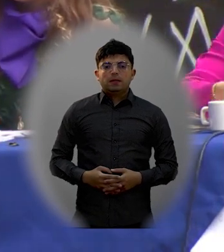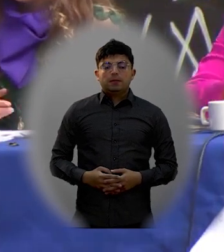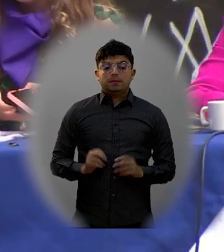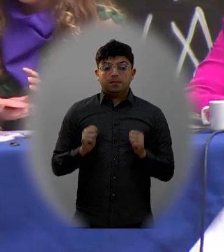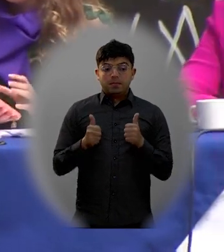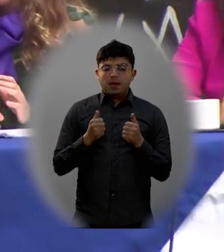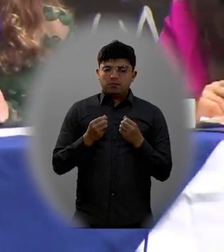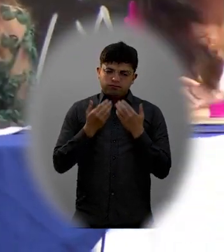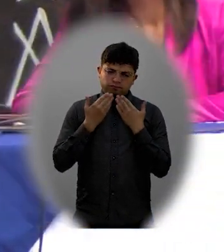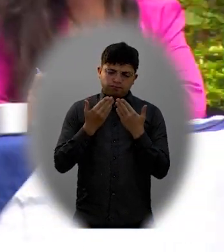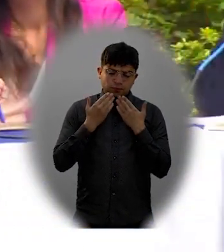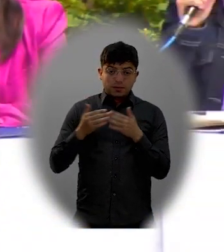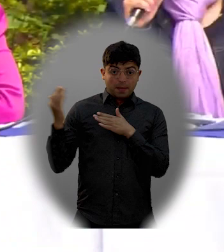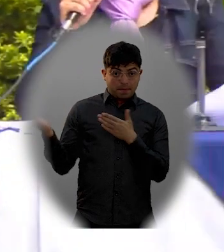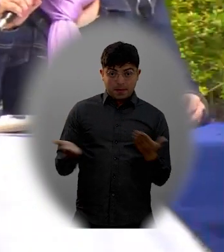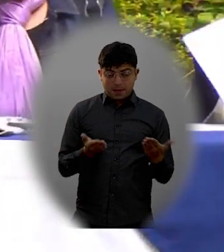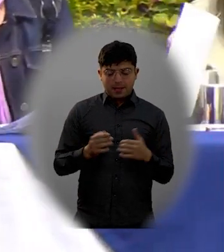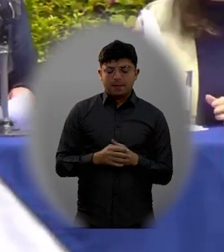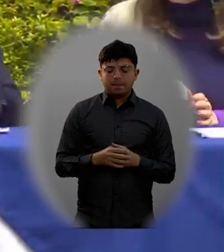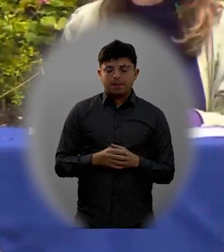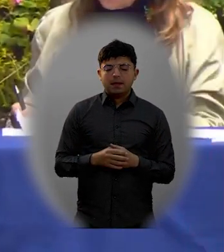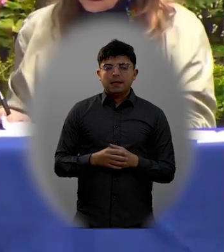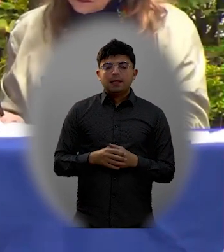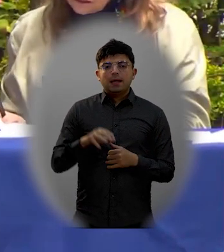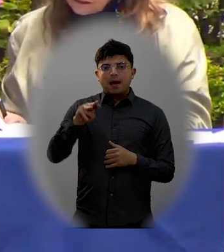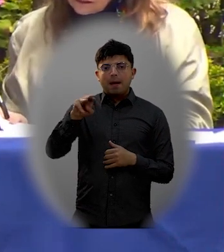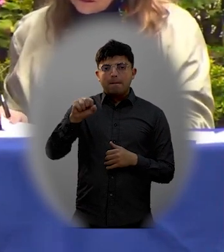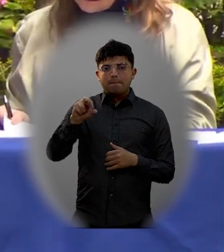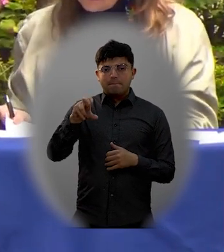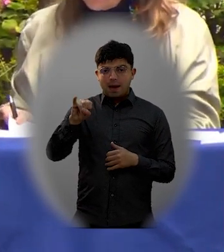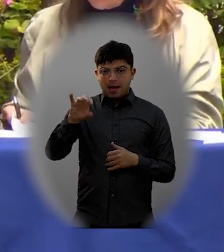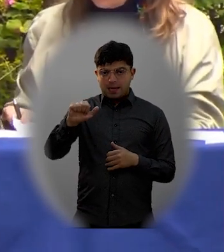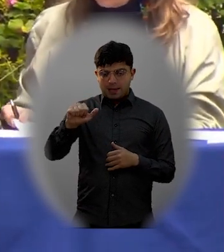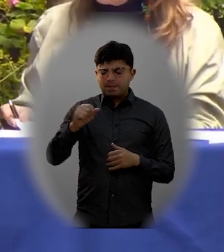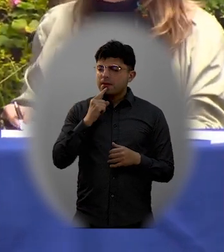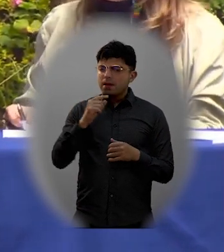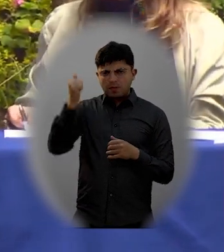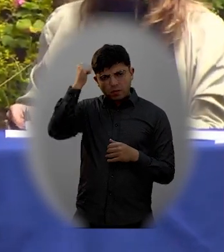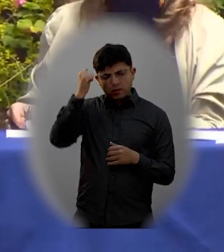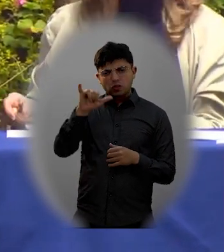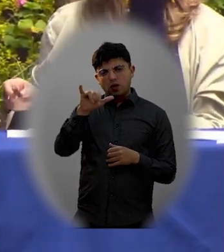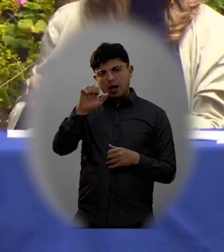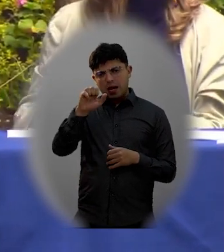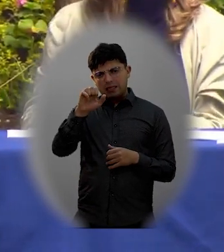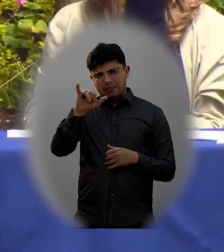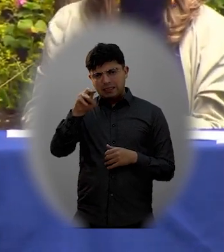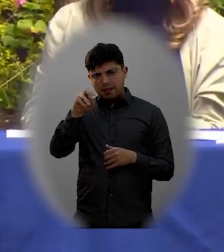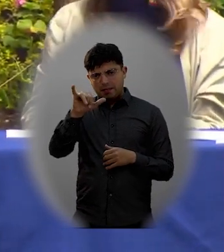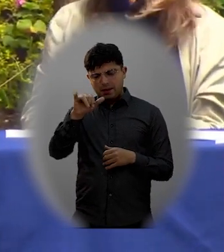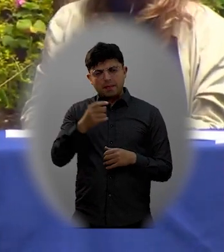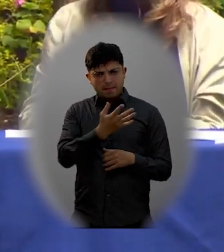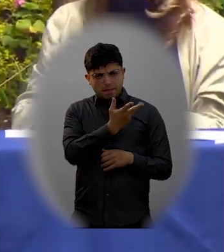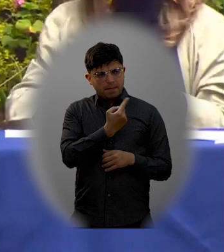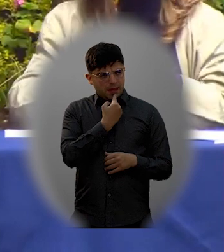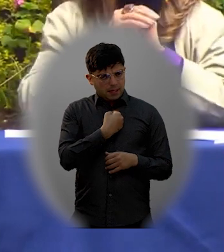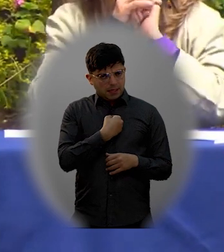Bien, muchas gracias. Bienvenida, María. Me dice la profesora Jamie que la